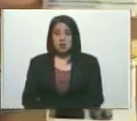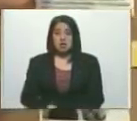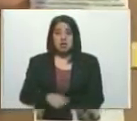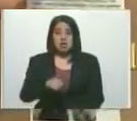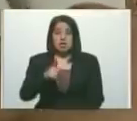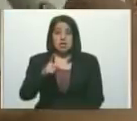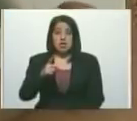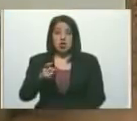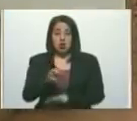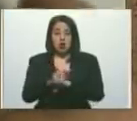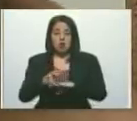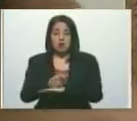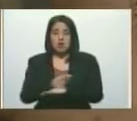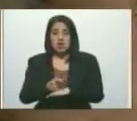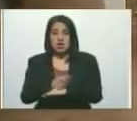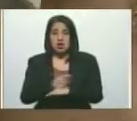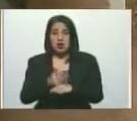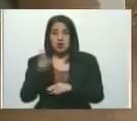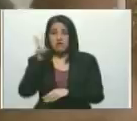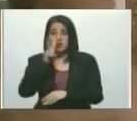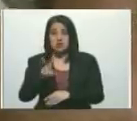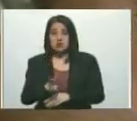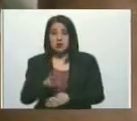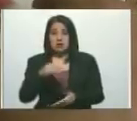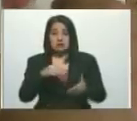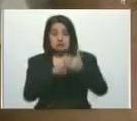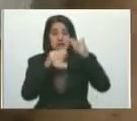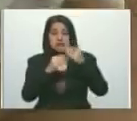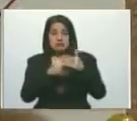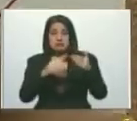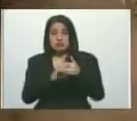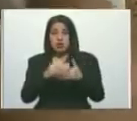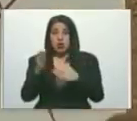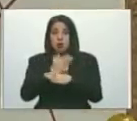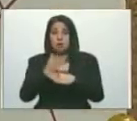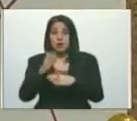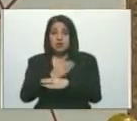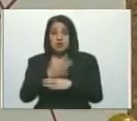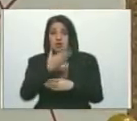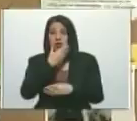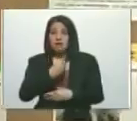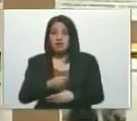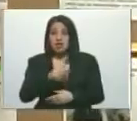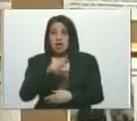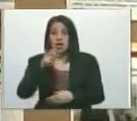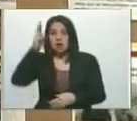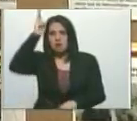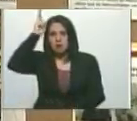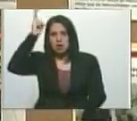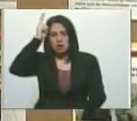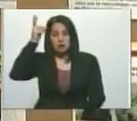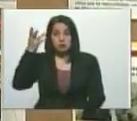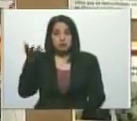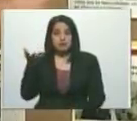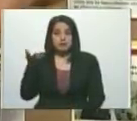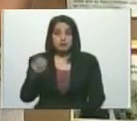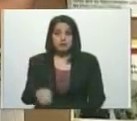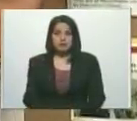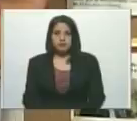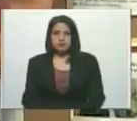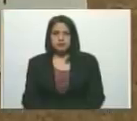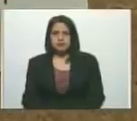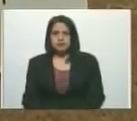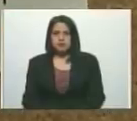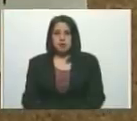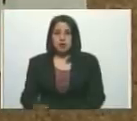Régimen de Venezuela impide a 130 niños compartir la Navidad con sus padres en Perú. Régimen de Venezuela.